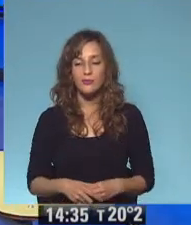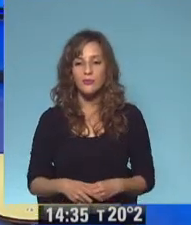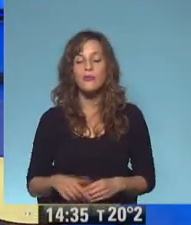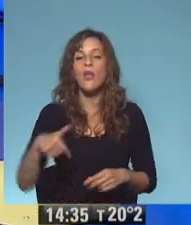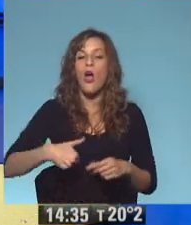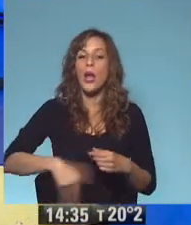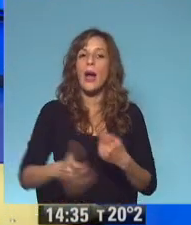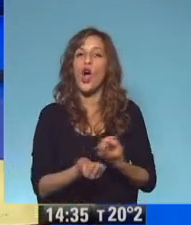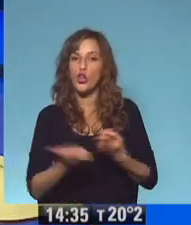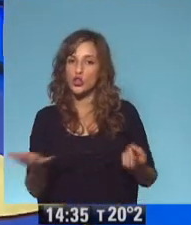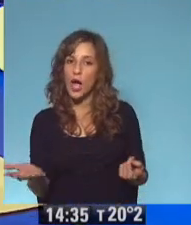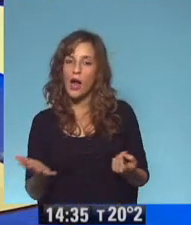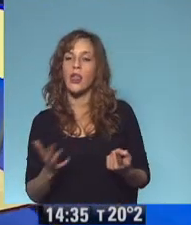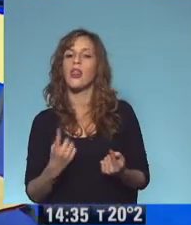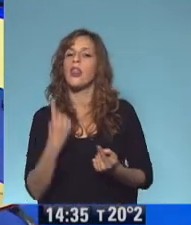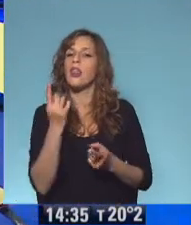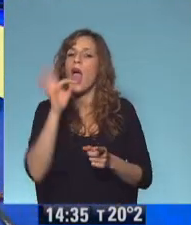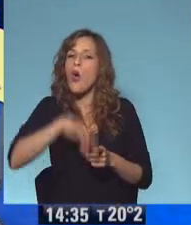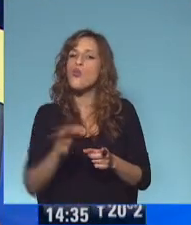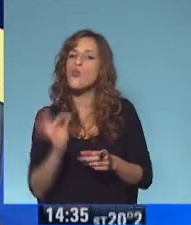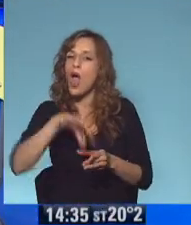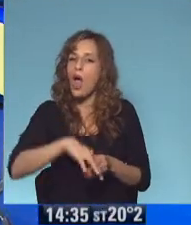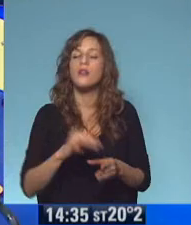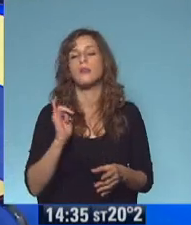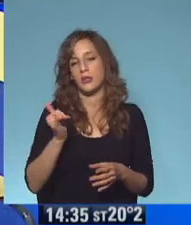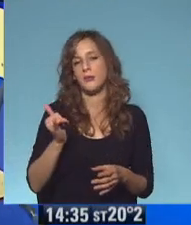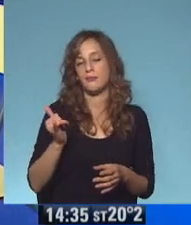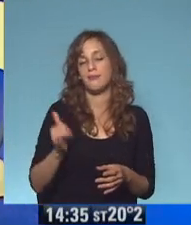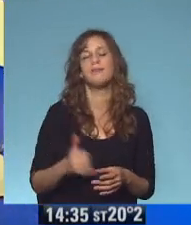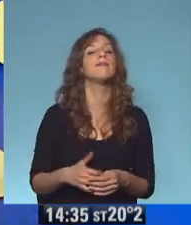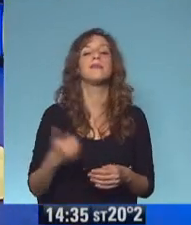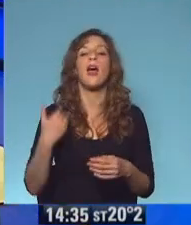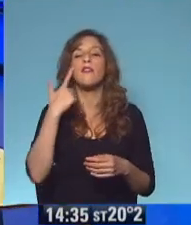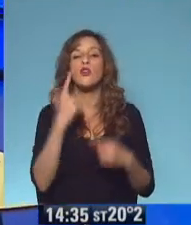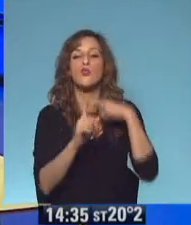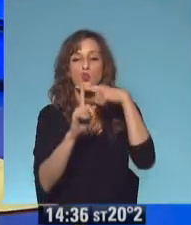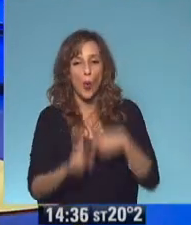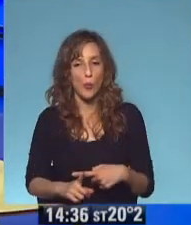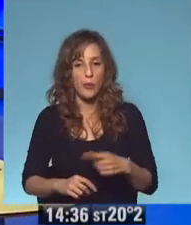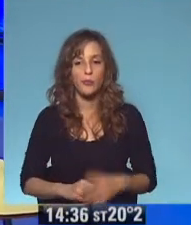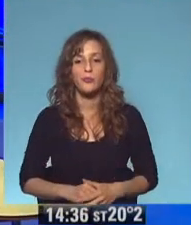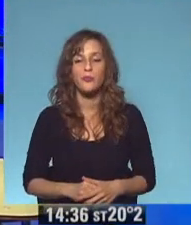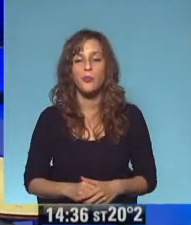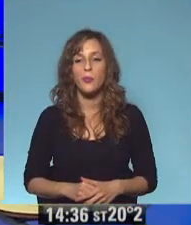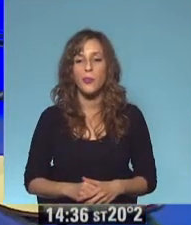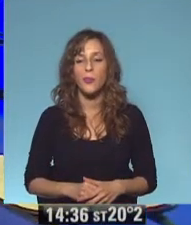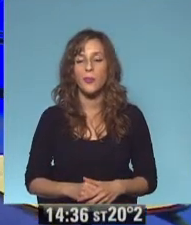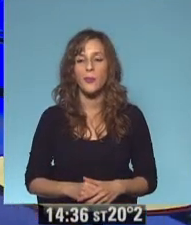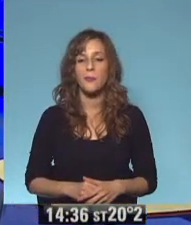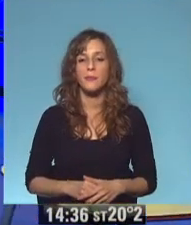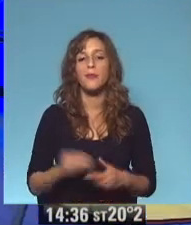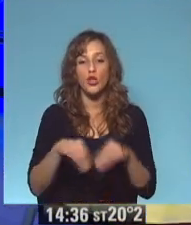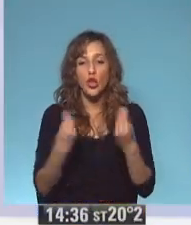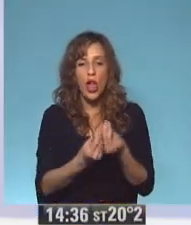probemos. De a una. Probemos. ¿Qué hacemos, señor? Probemos de sumarlas, a ver. Perfecto. Entonces, ¿cuántas tapitas tenemos para agregar? Miren,